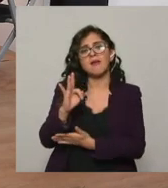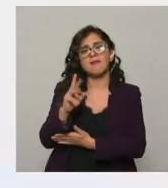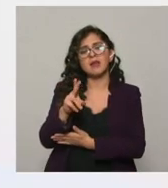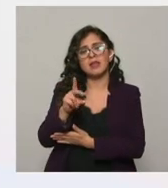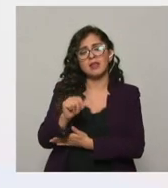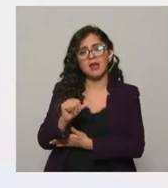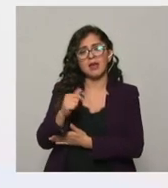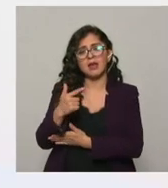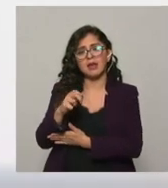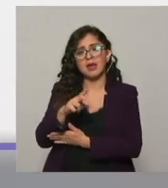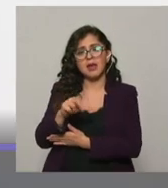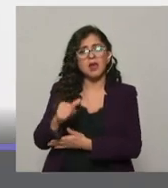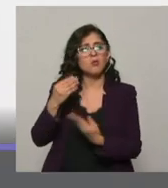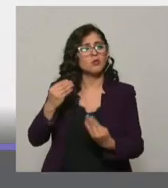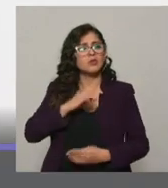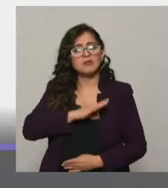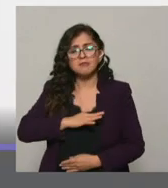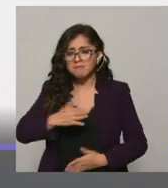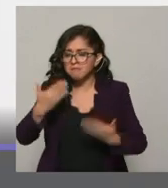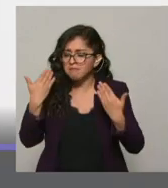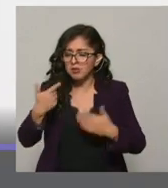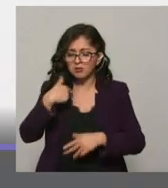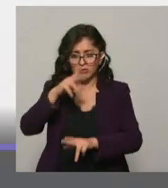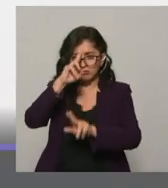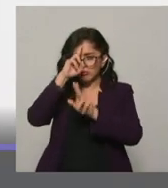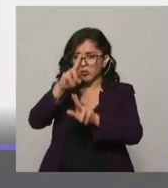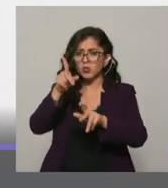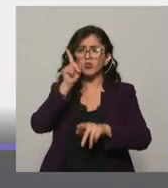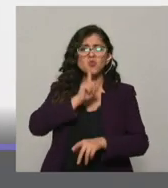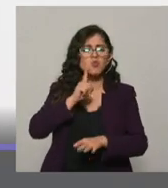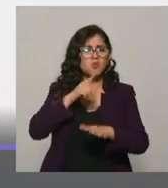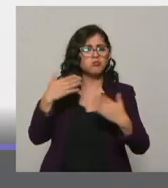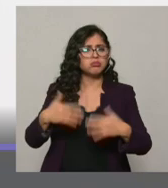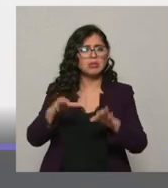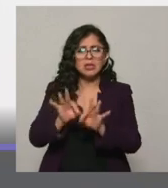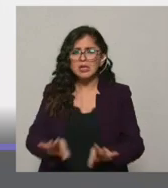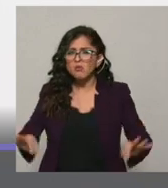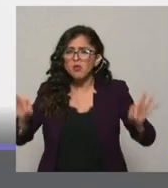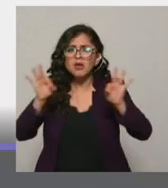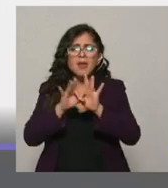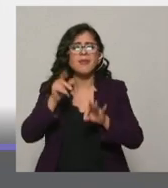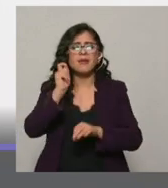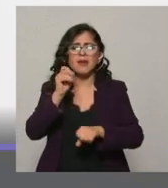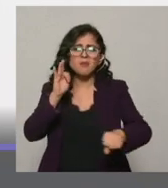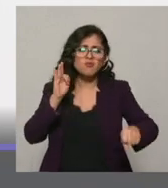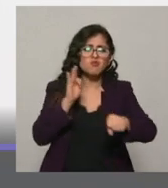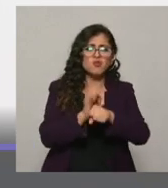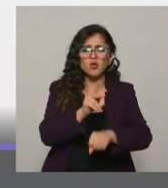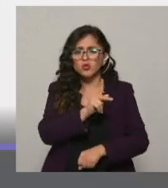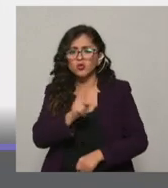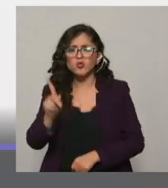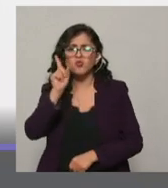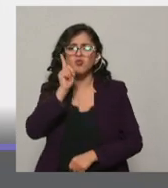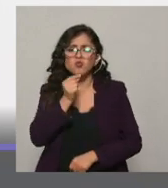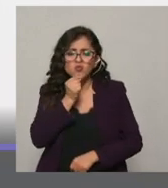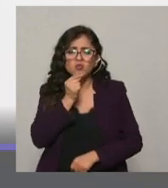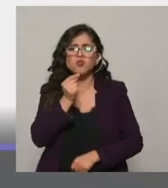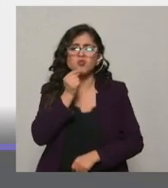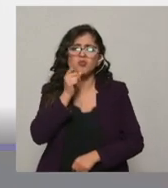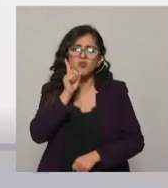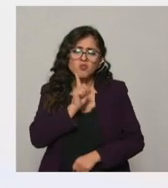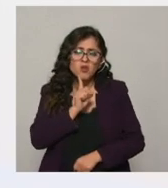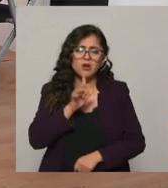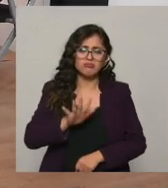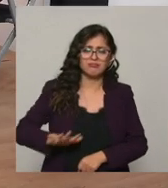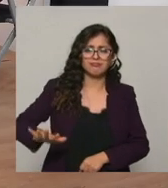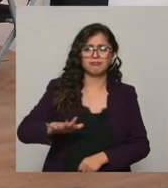Frida Guerrera. Te felicito, te admiro. Eres una mujer muy importante en la lucha por los derechos de las niñas y las mujeres, así que